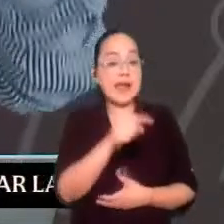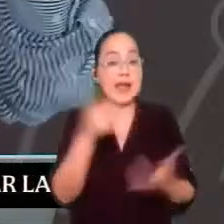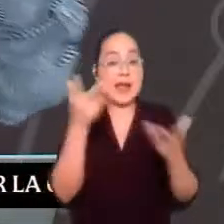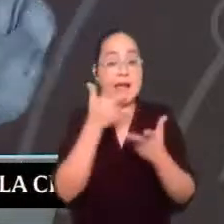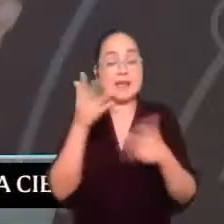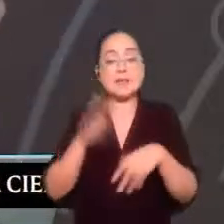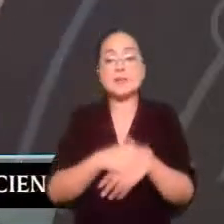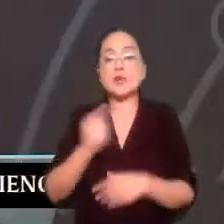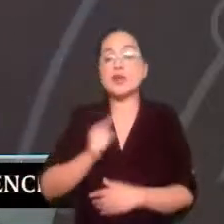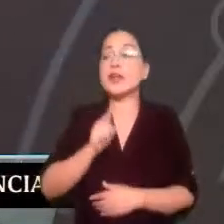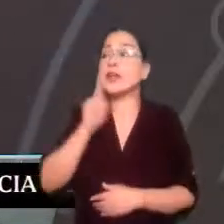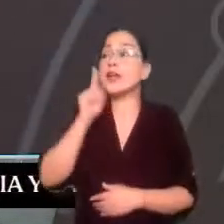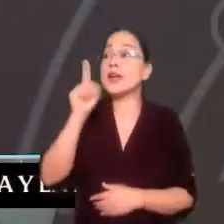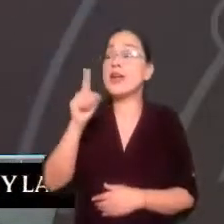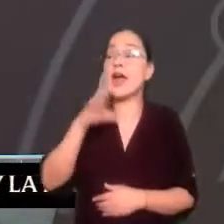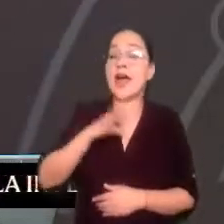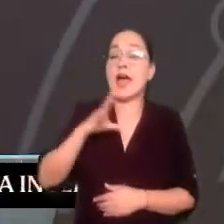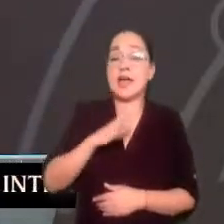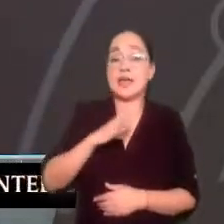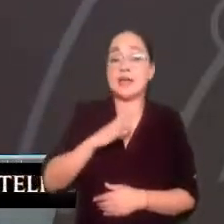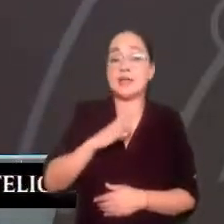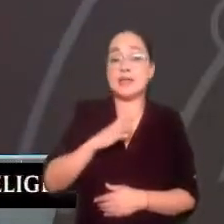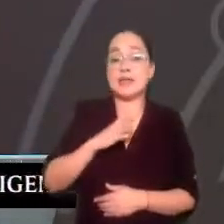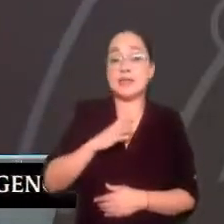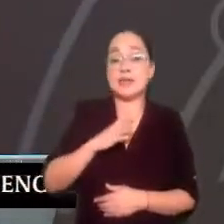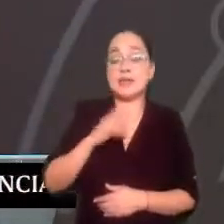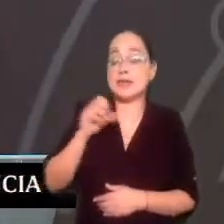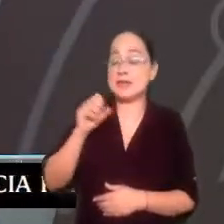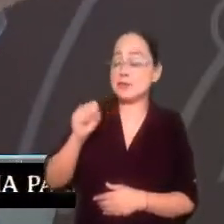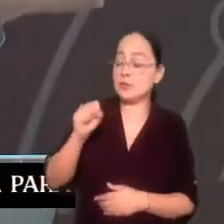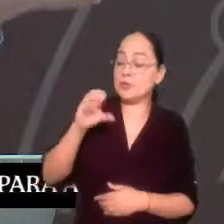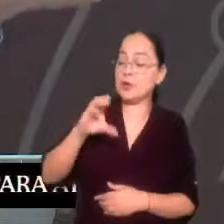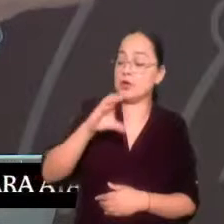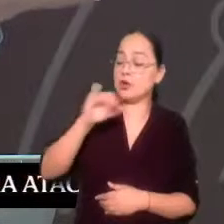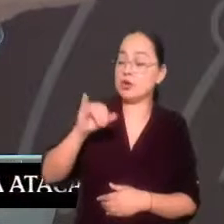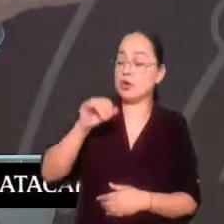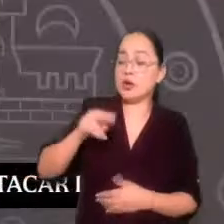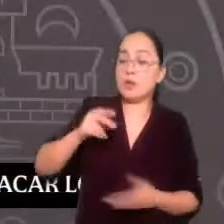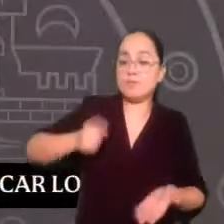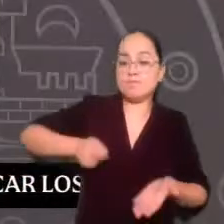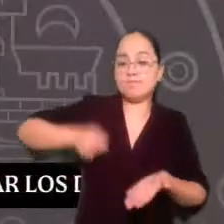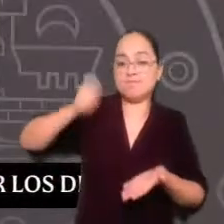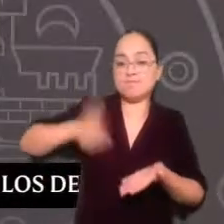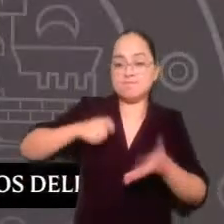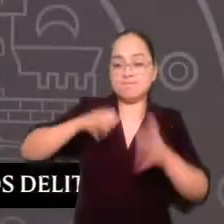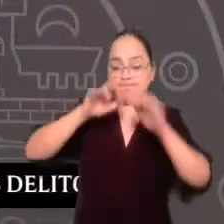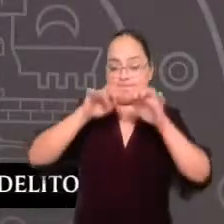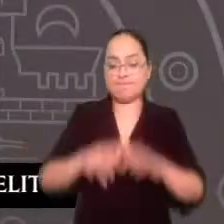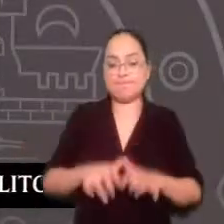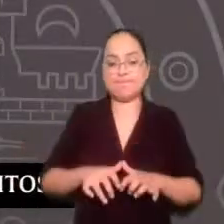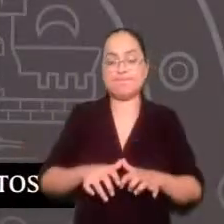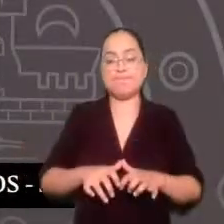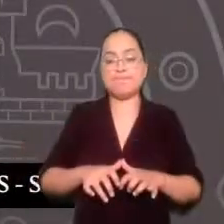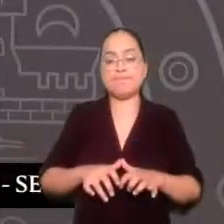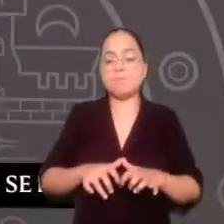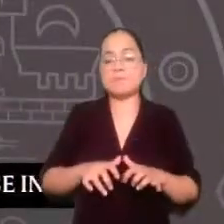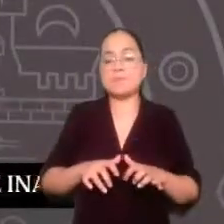una disposición terminante. ¿Cómo se llama esa? Cuando es terminante es jurisprudencia, Enrique.